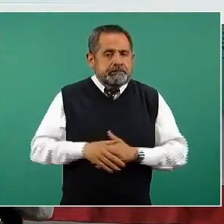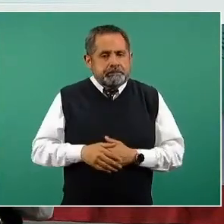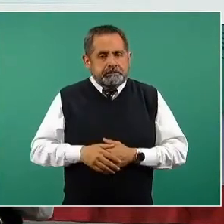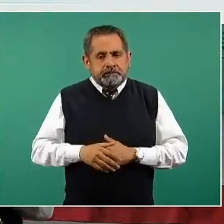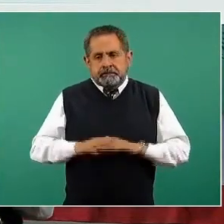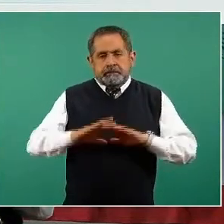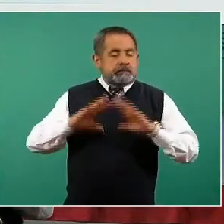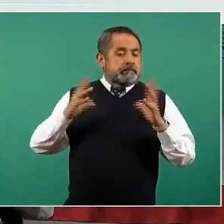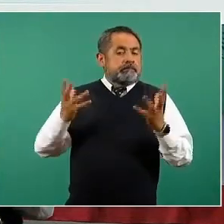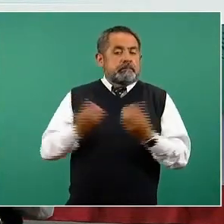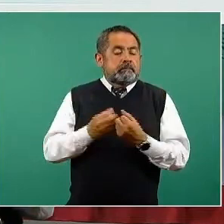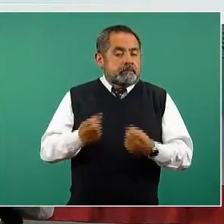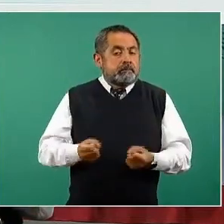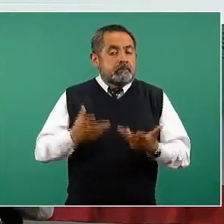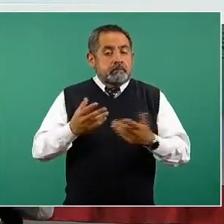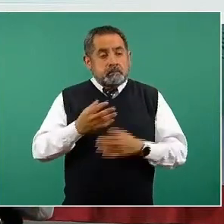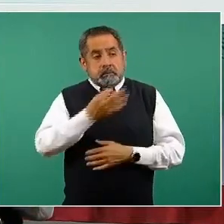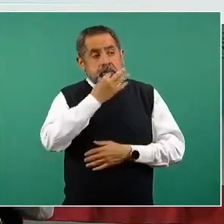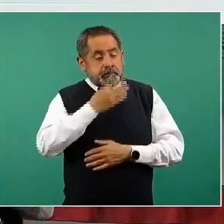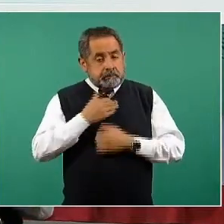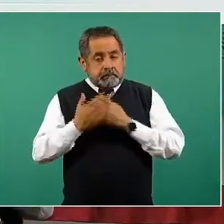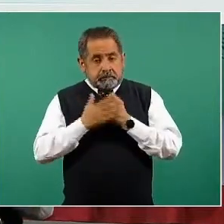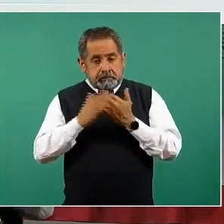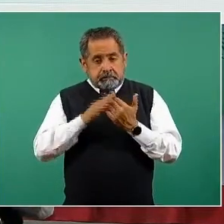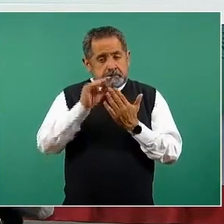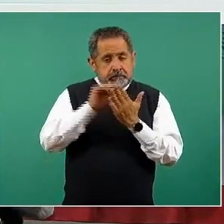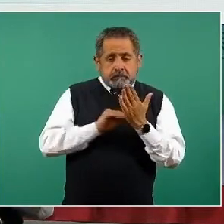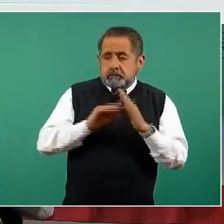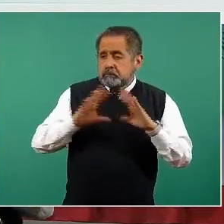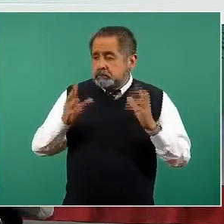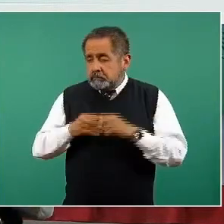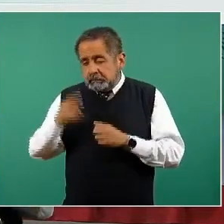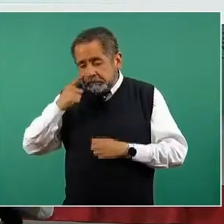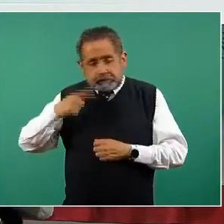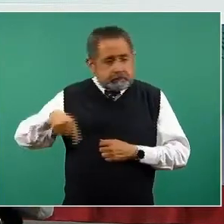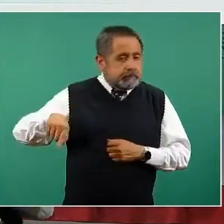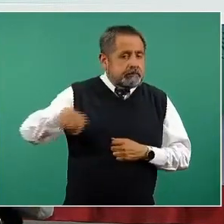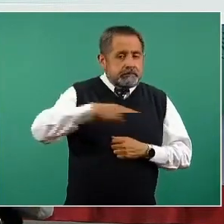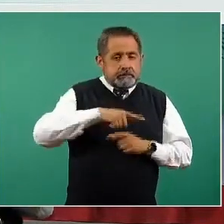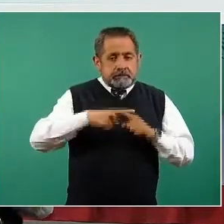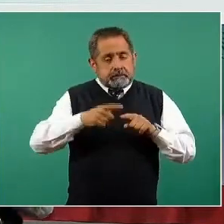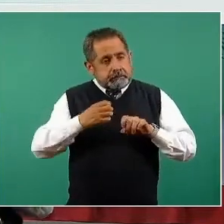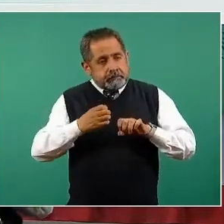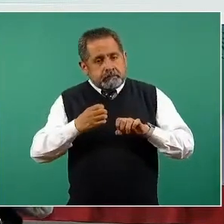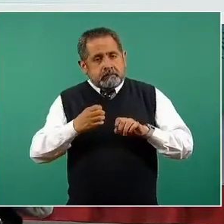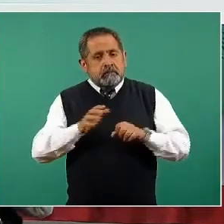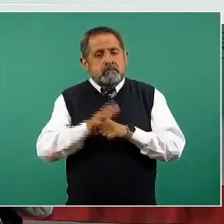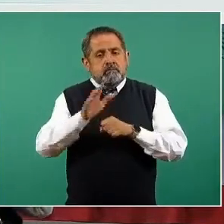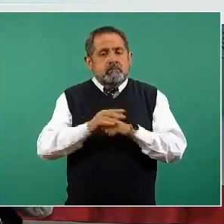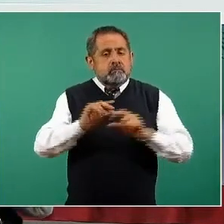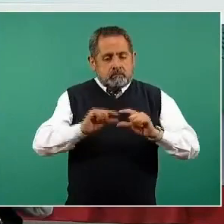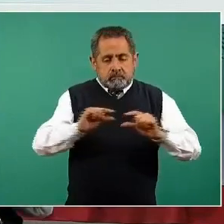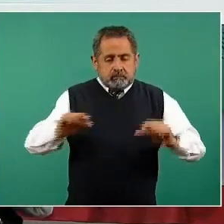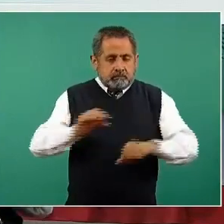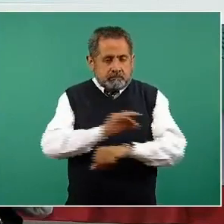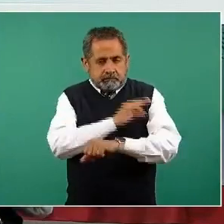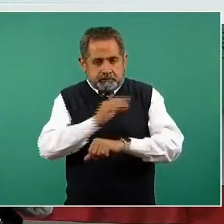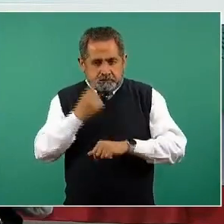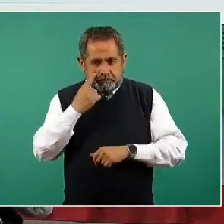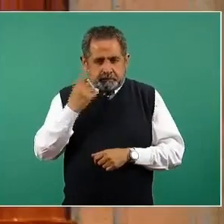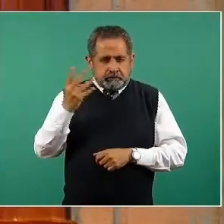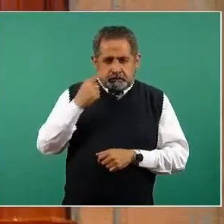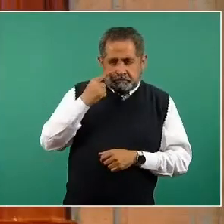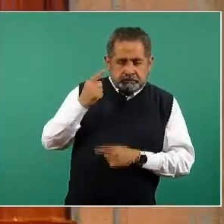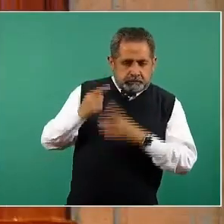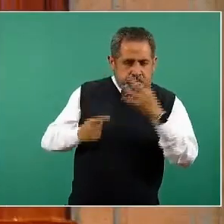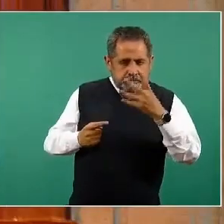del total de ESAVIs notificados, cómo se distribuyen estos para cada uno de los tipos de vacuna, de estos 4 tipos de